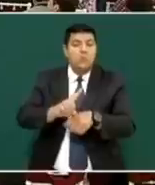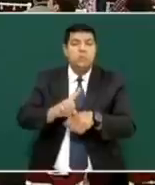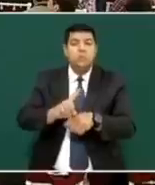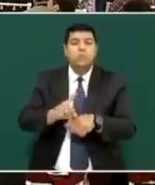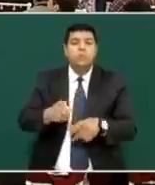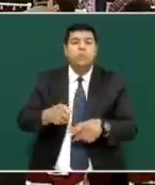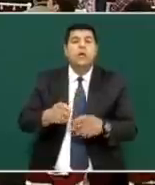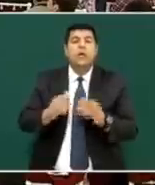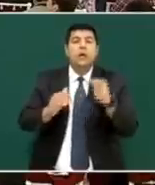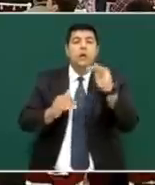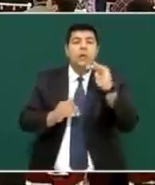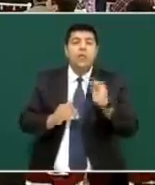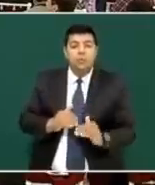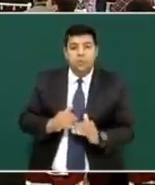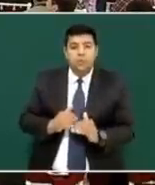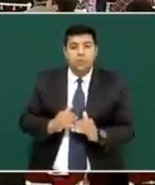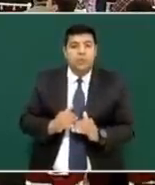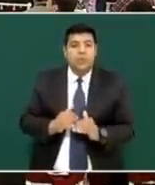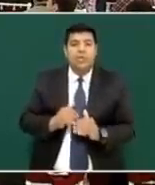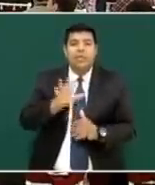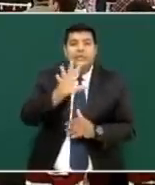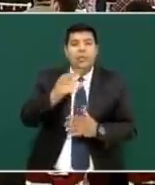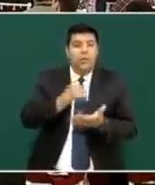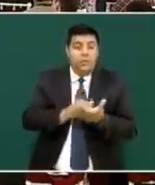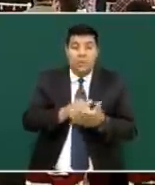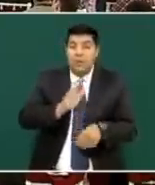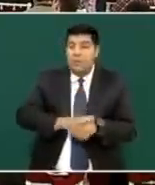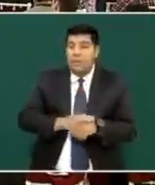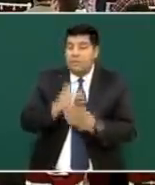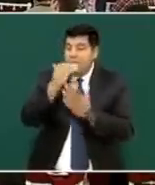le expliqué por qué consideraba